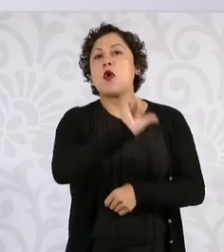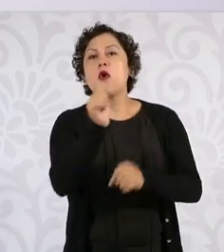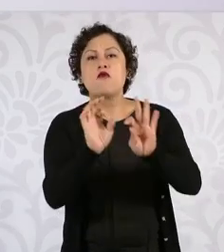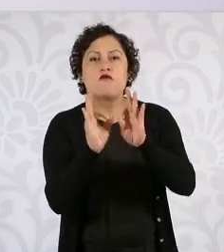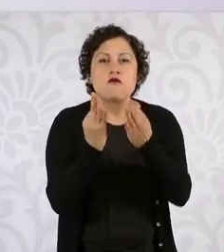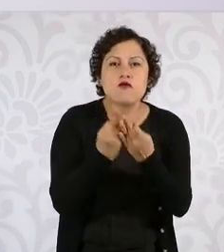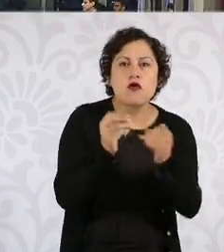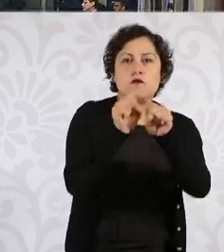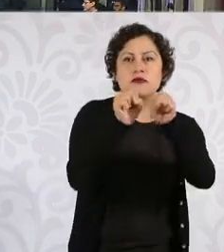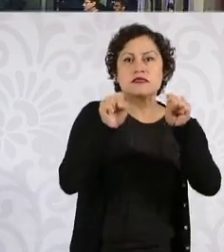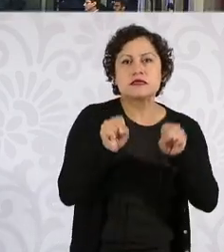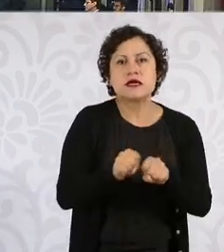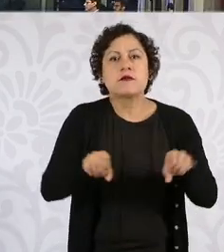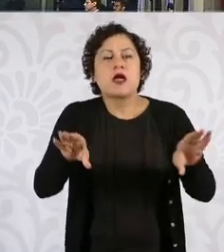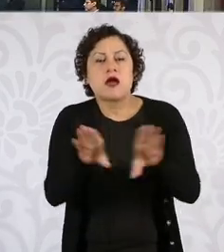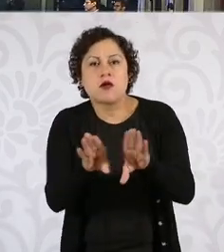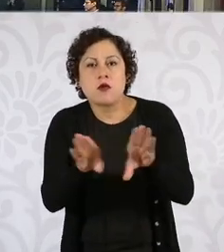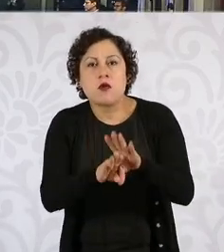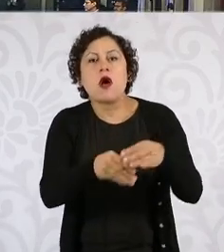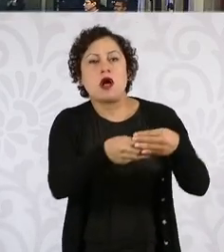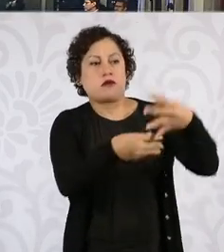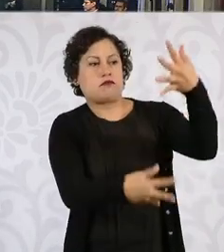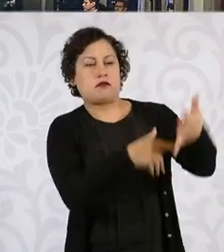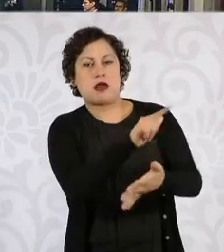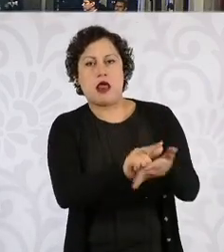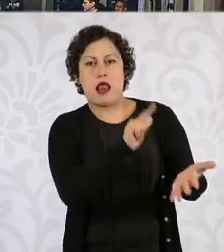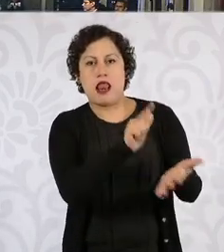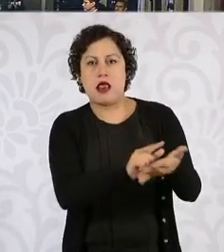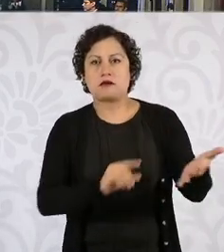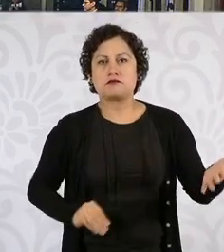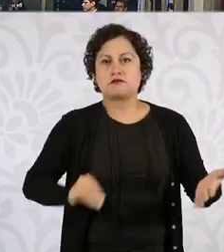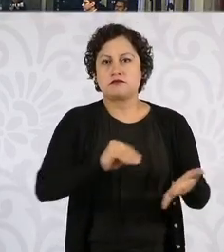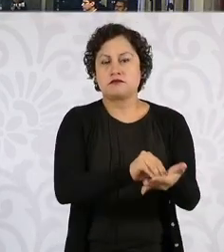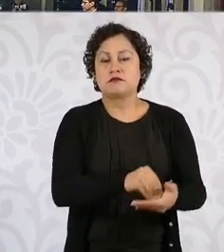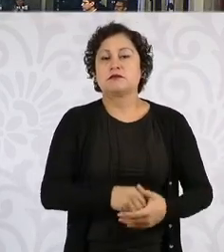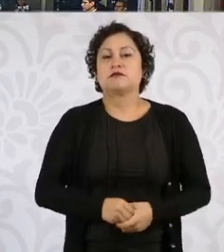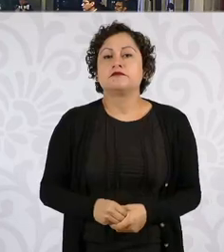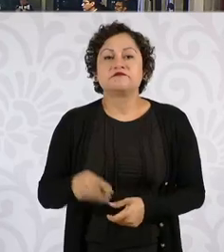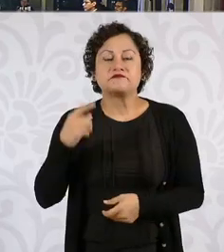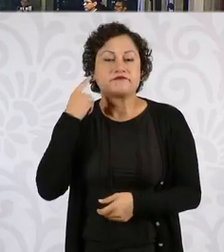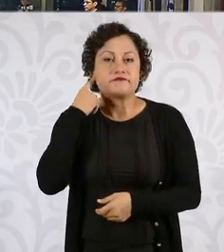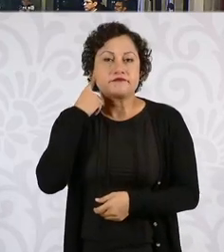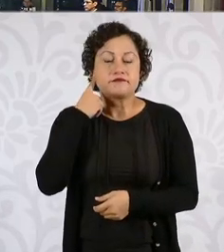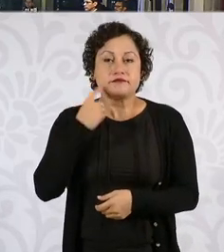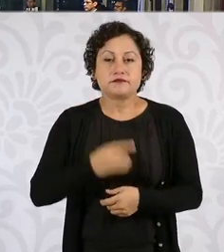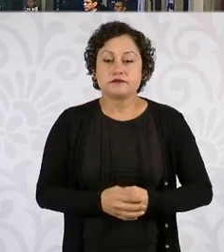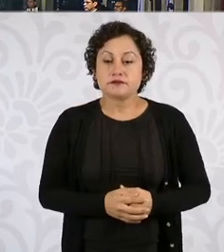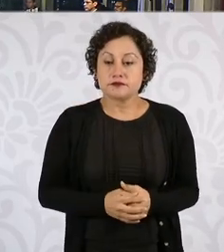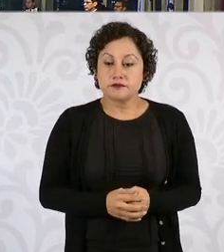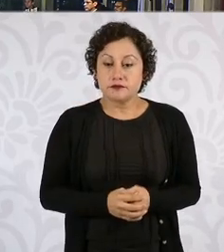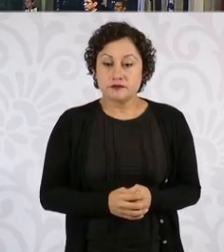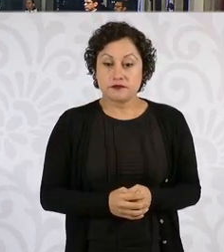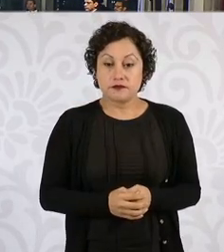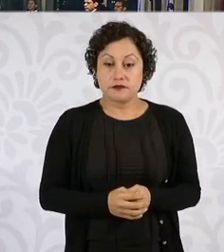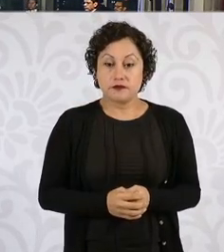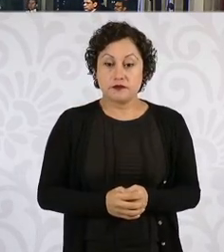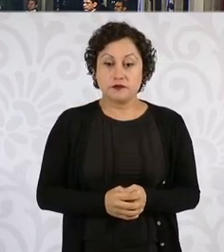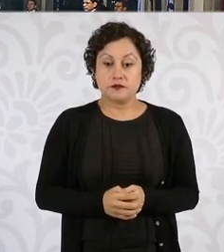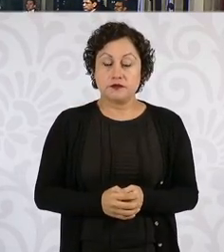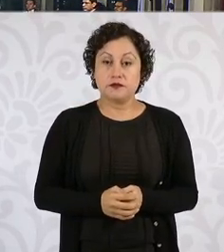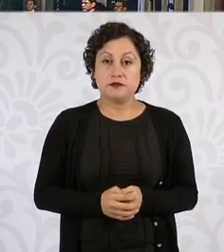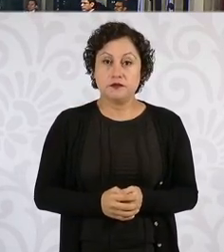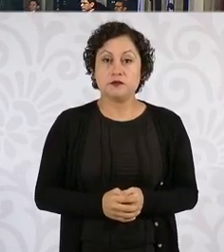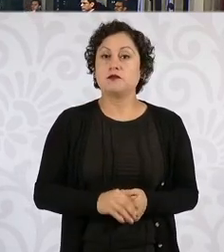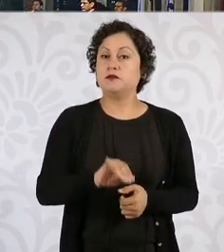el 46% privado puede ser nacional o internacional? Sí, sí,